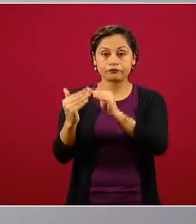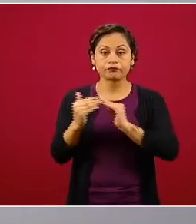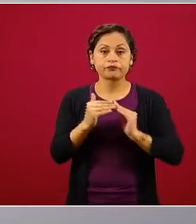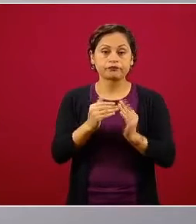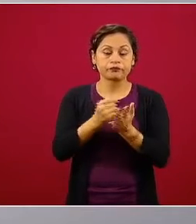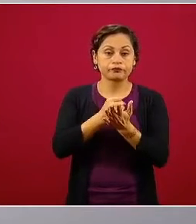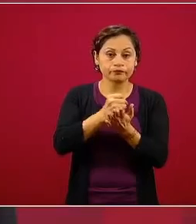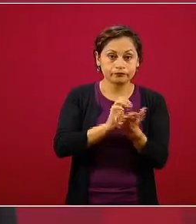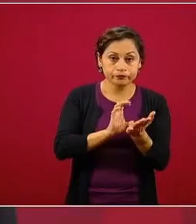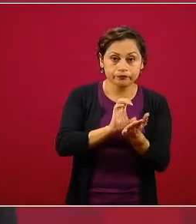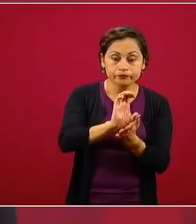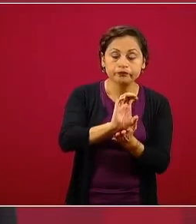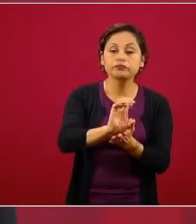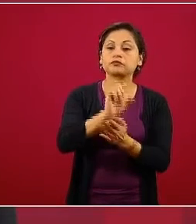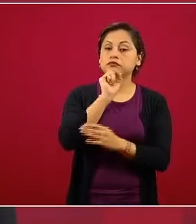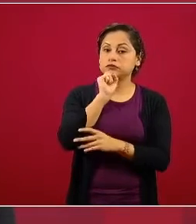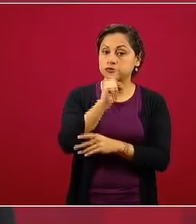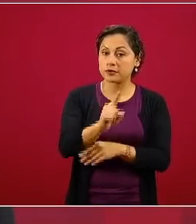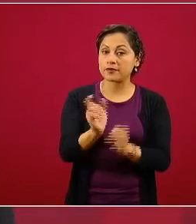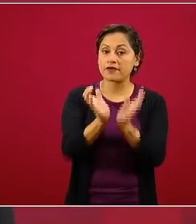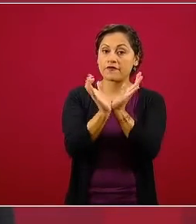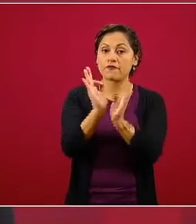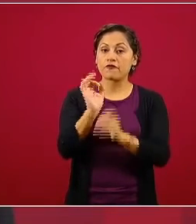del Fobiste.